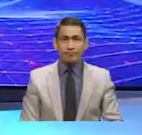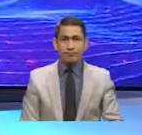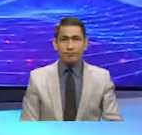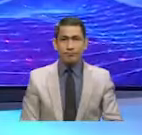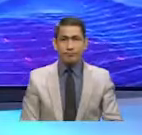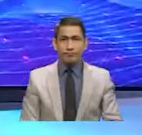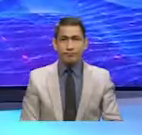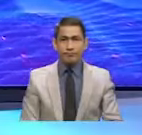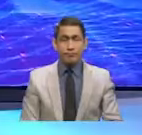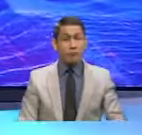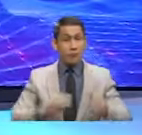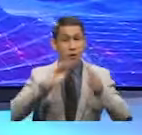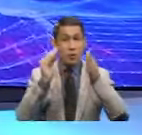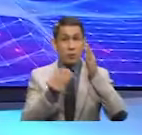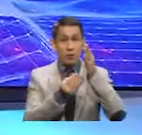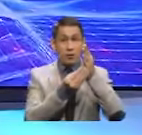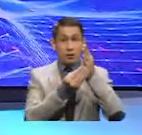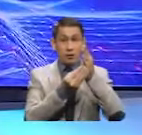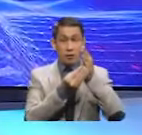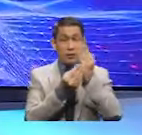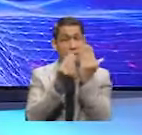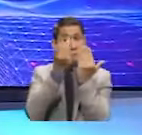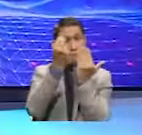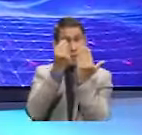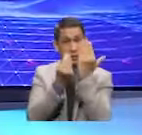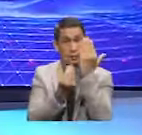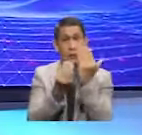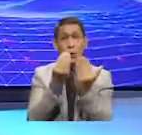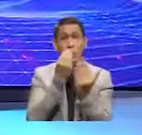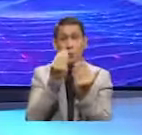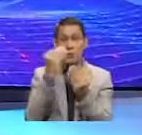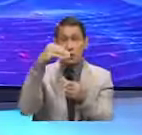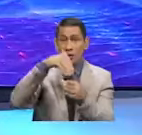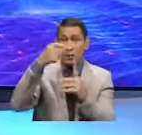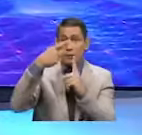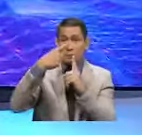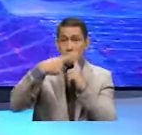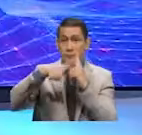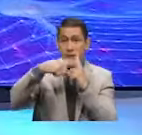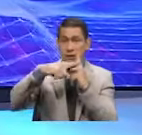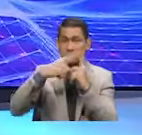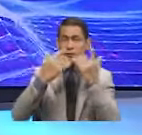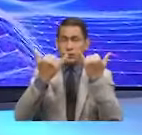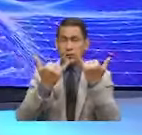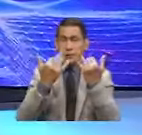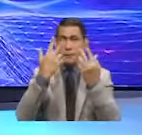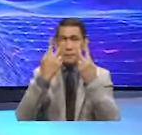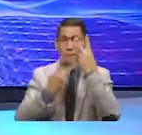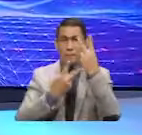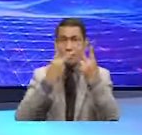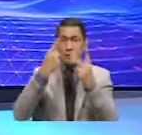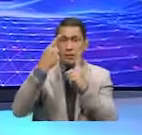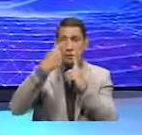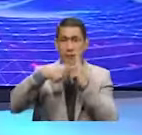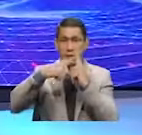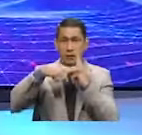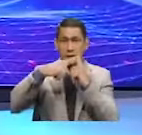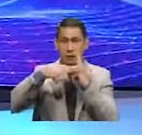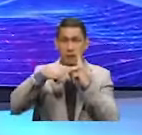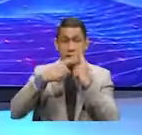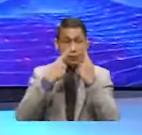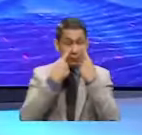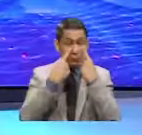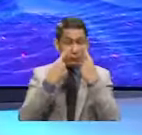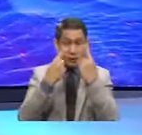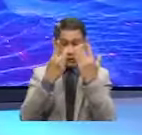Amigos, hay incremento de los precios de los alimentos en los mercados. Carla Santana hizo un recorrido por un centro de abastos, corroborando